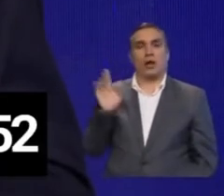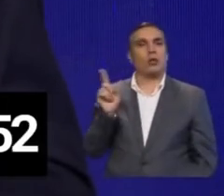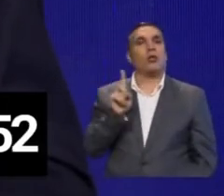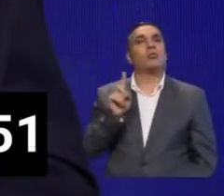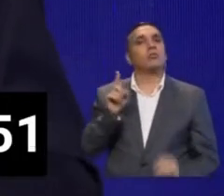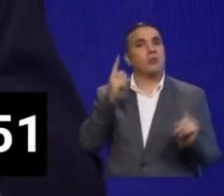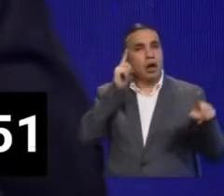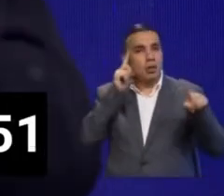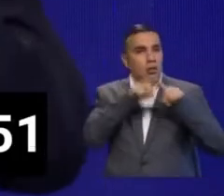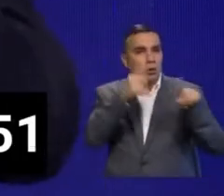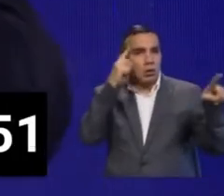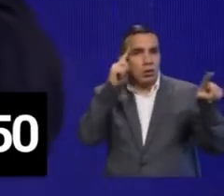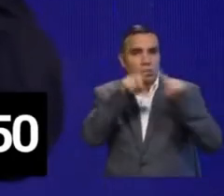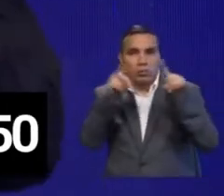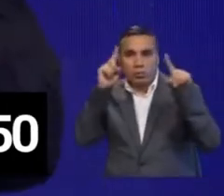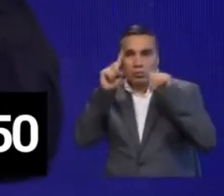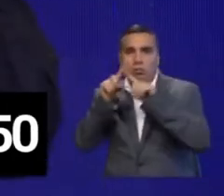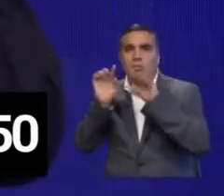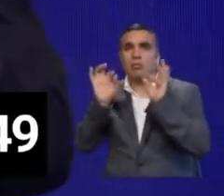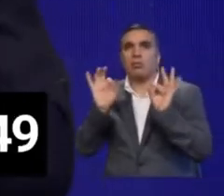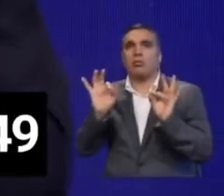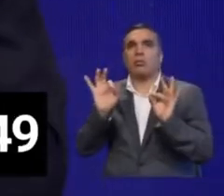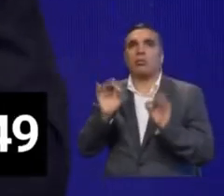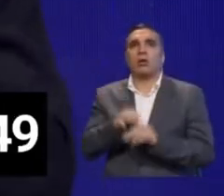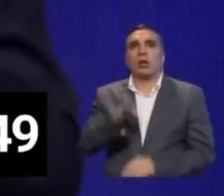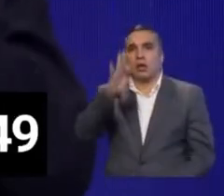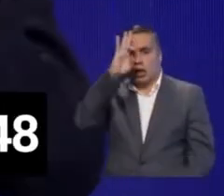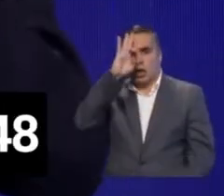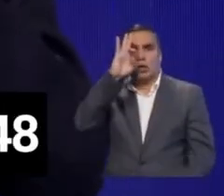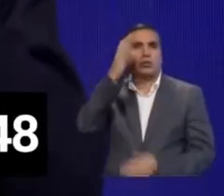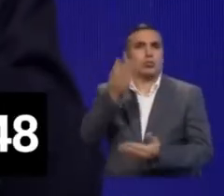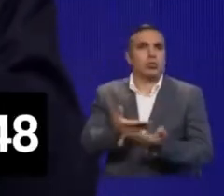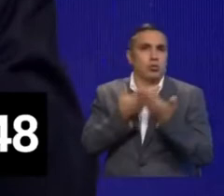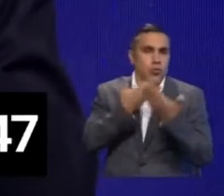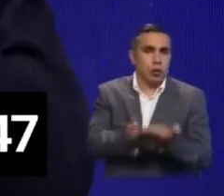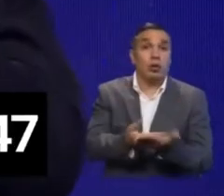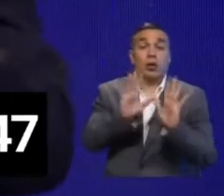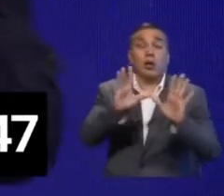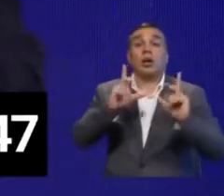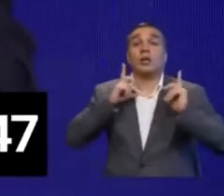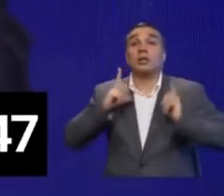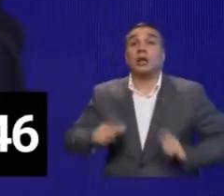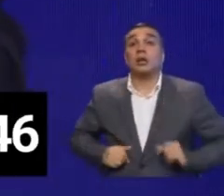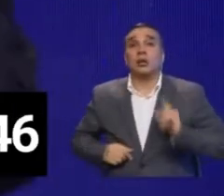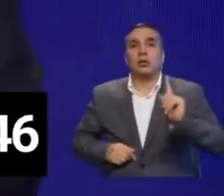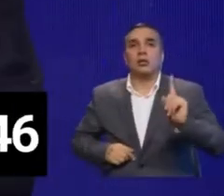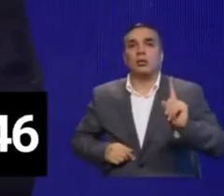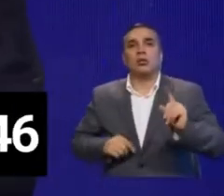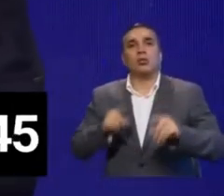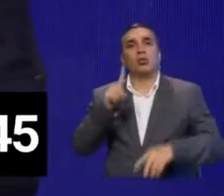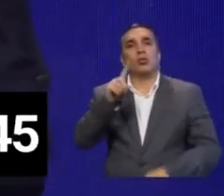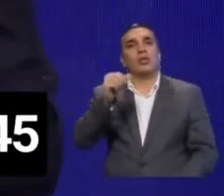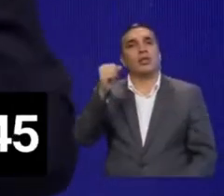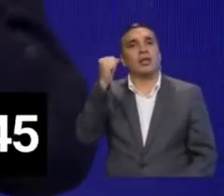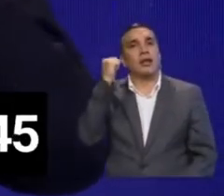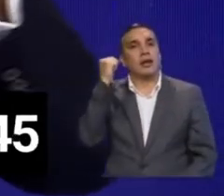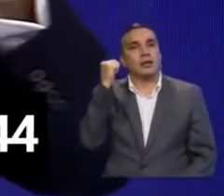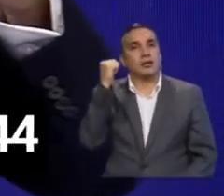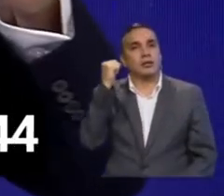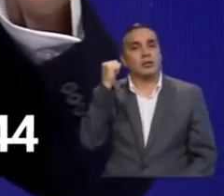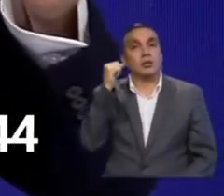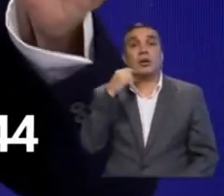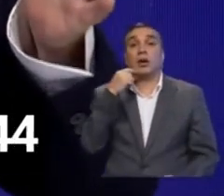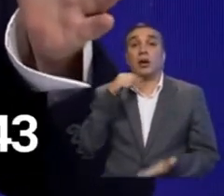de impulsar tesis, propuestas. La salud es un derecho. Si es